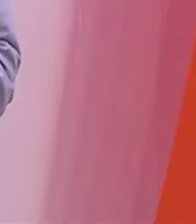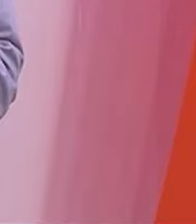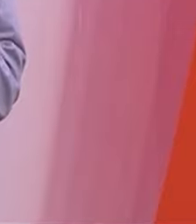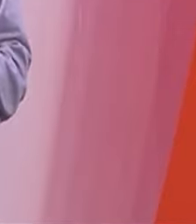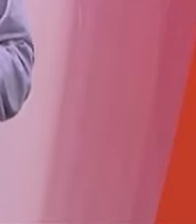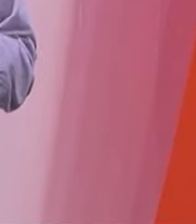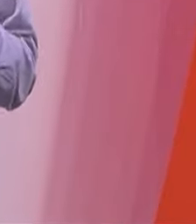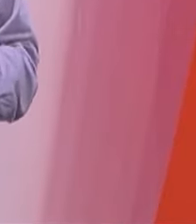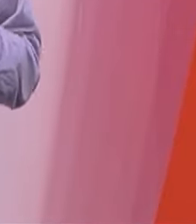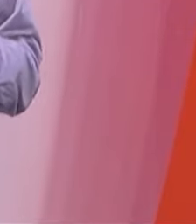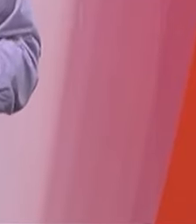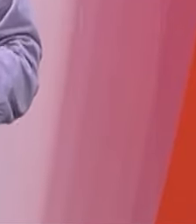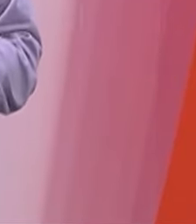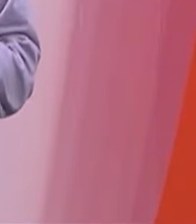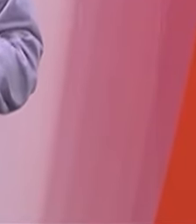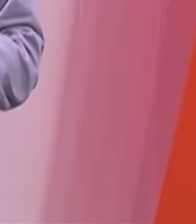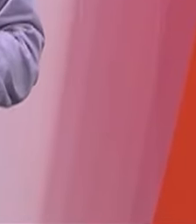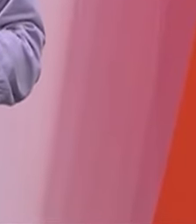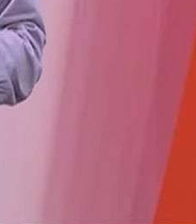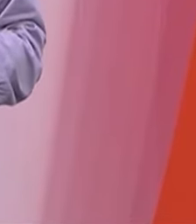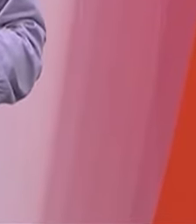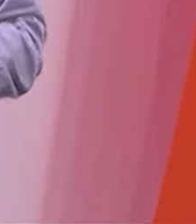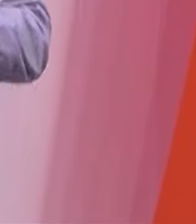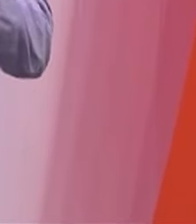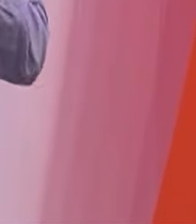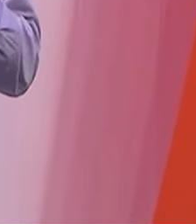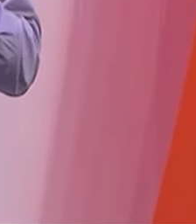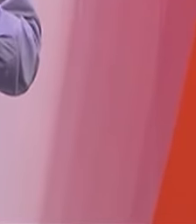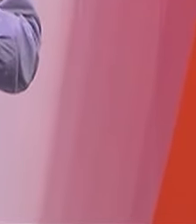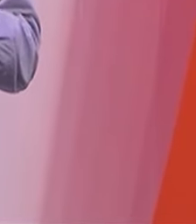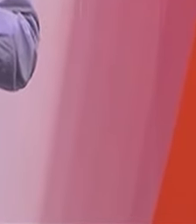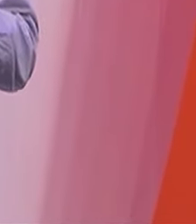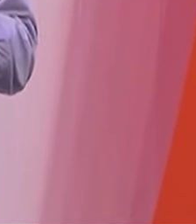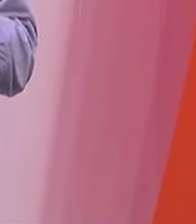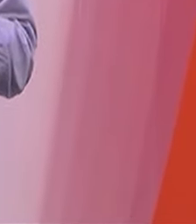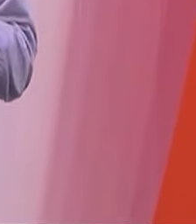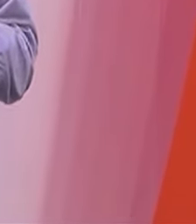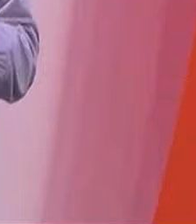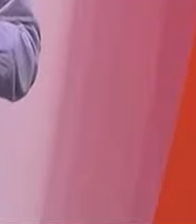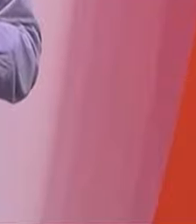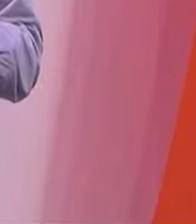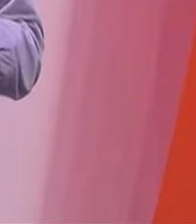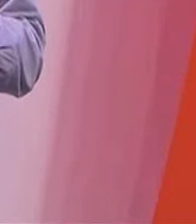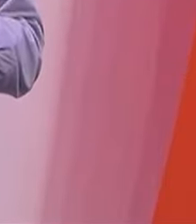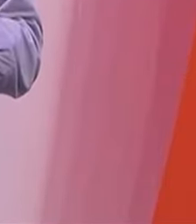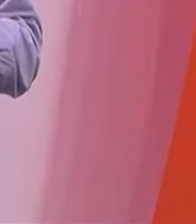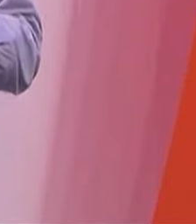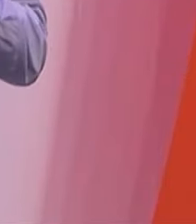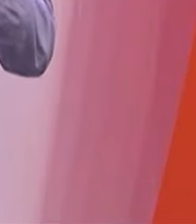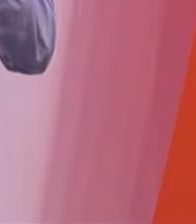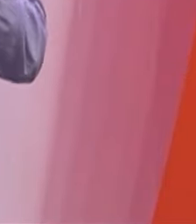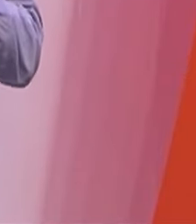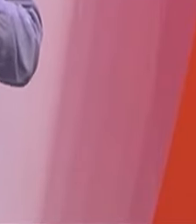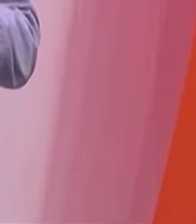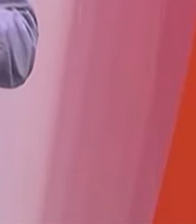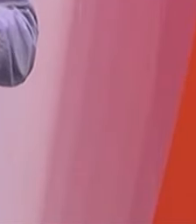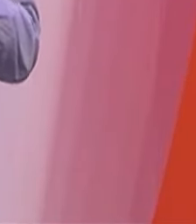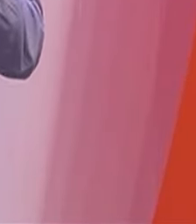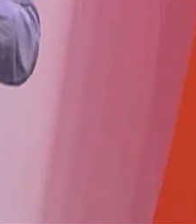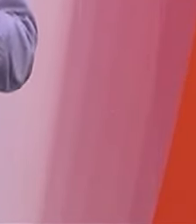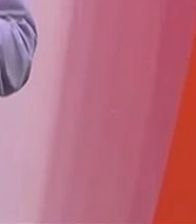que vamos a estar manejando muy seguido. To be es cero estar, las preguntas which, was, were.